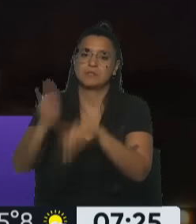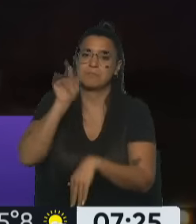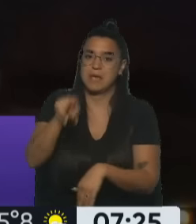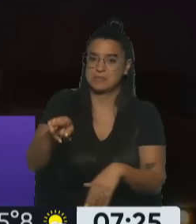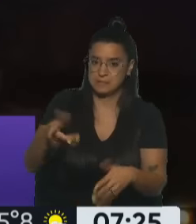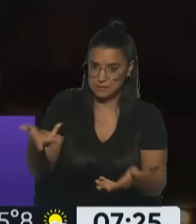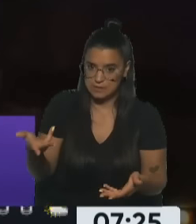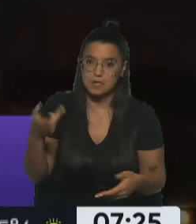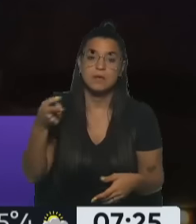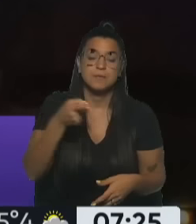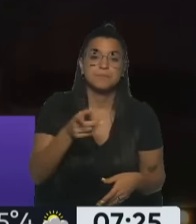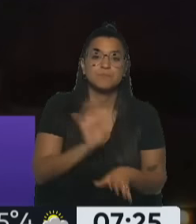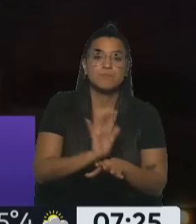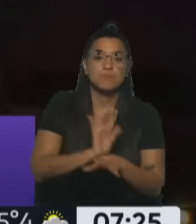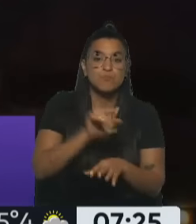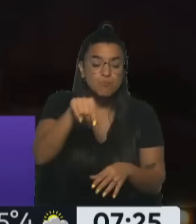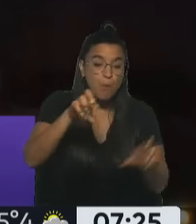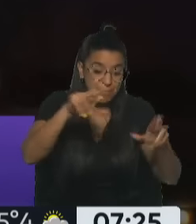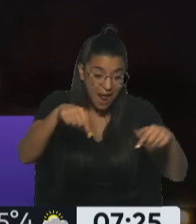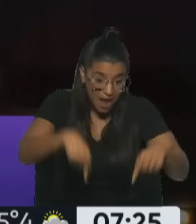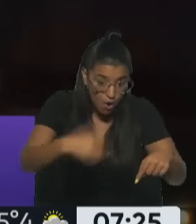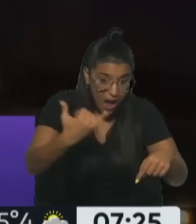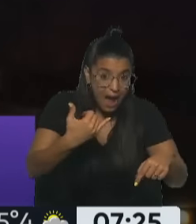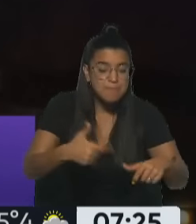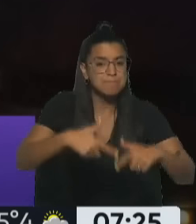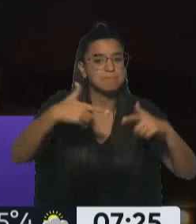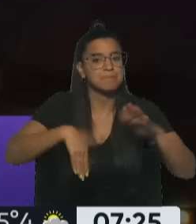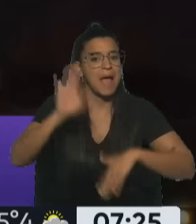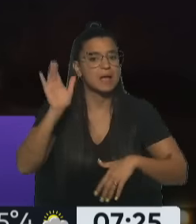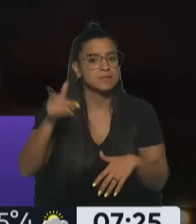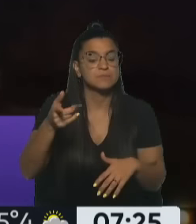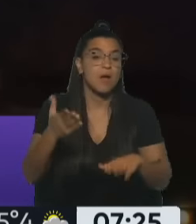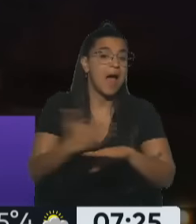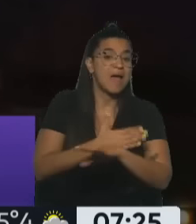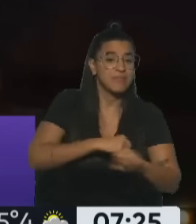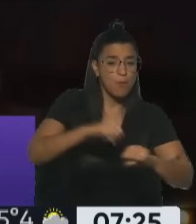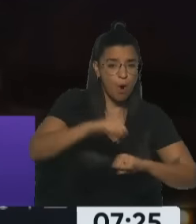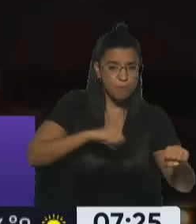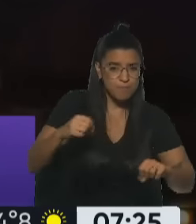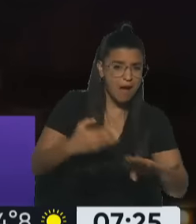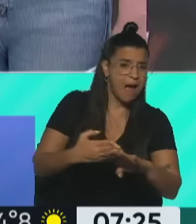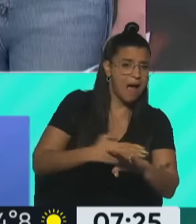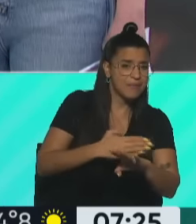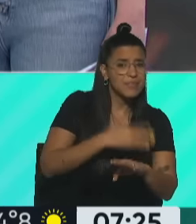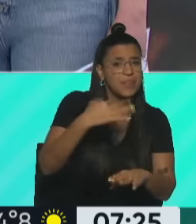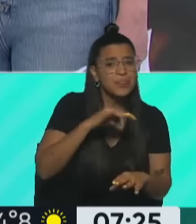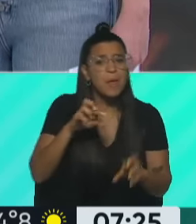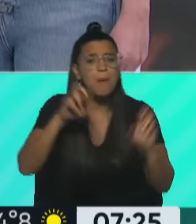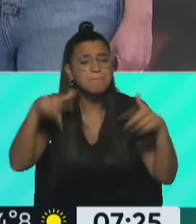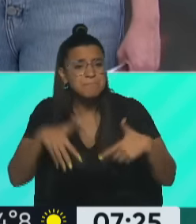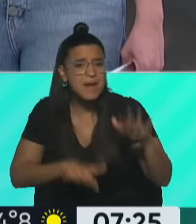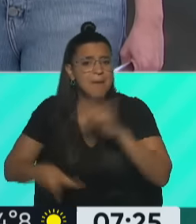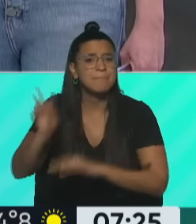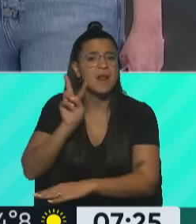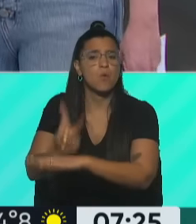decir, incrementar el actual programa que está Claro, vigente. antes de volver al fuego, decía Anthony Blinken, se debe elaborar un plan para